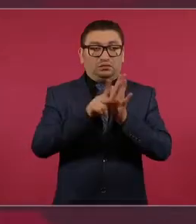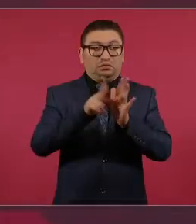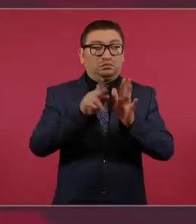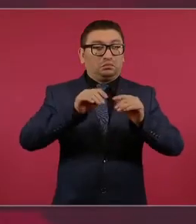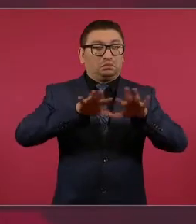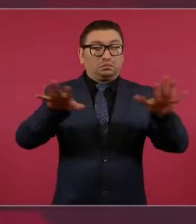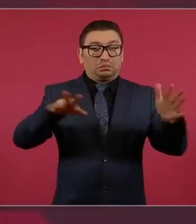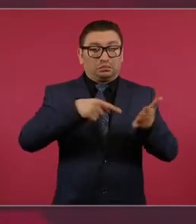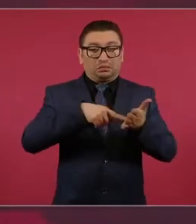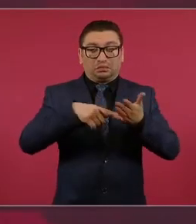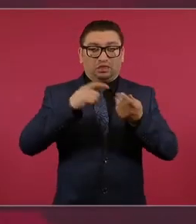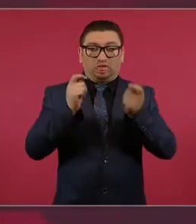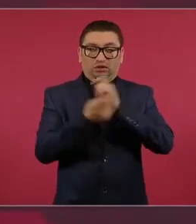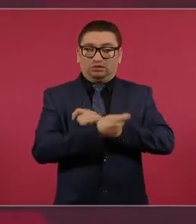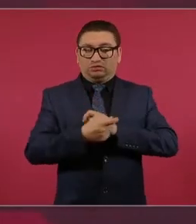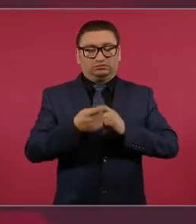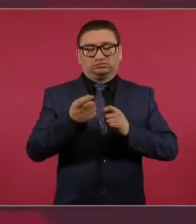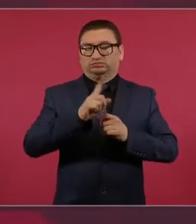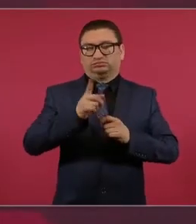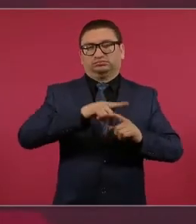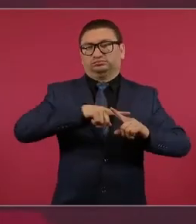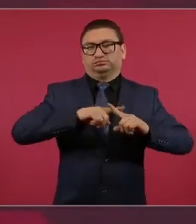manipulación muy